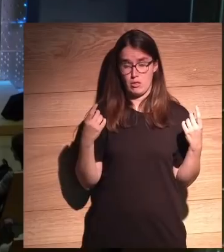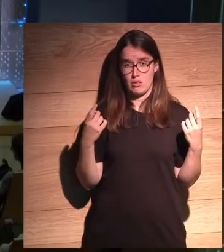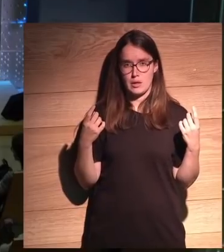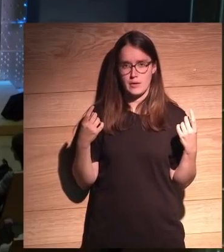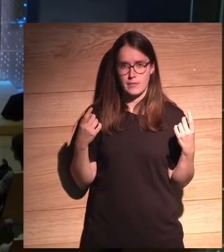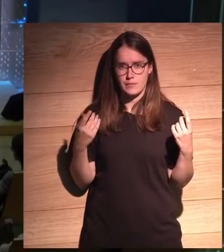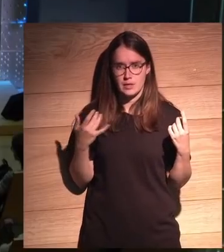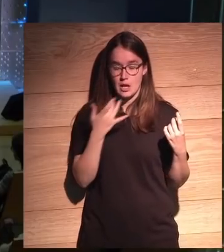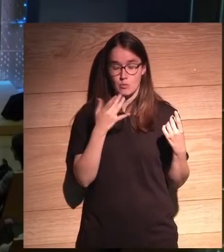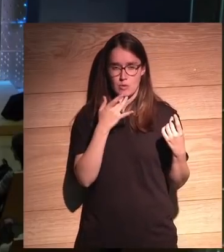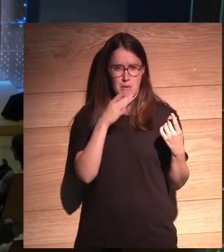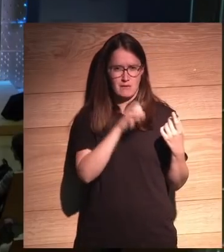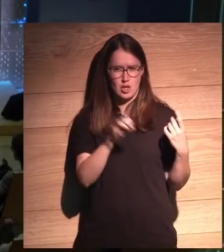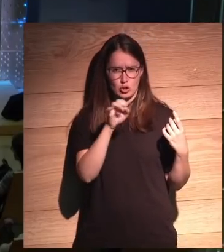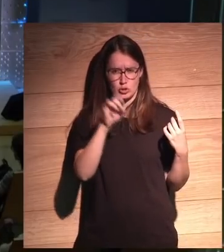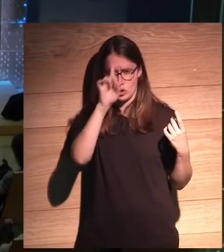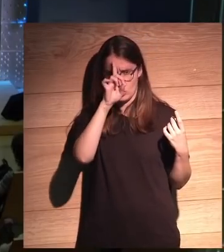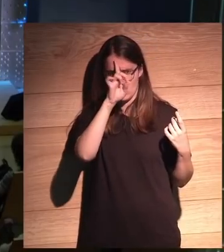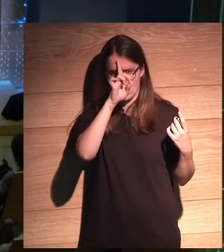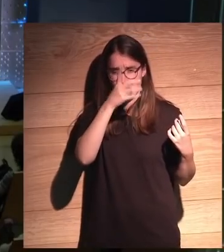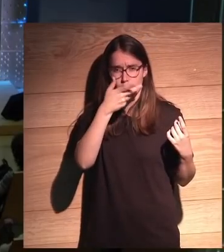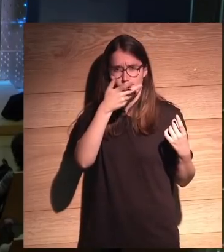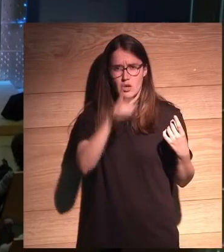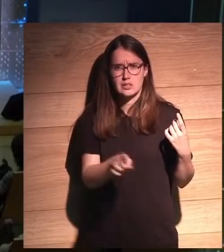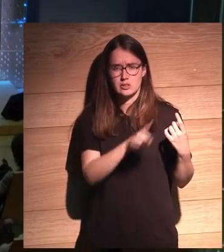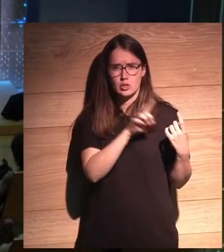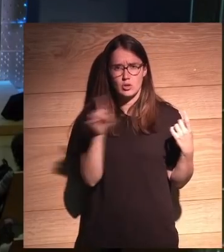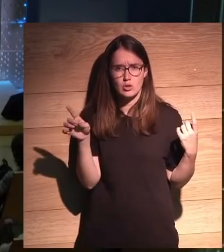Hay un catálogo maravilloso por ahí, no sé si lo conocerás.